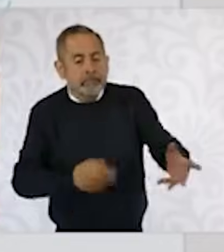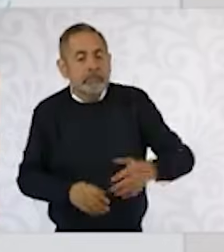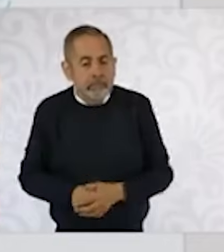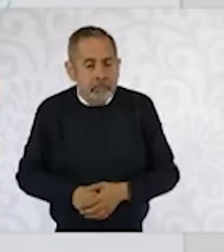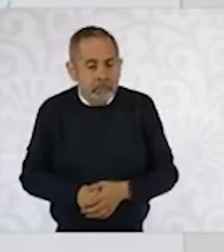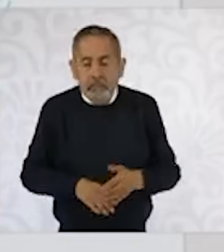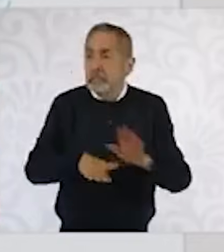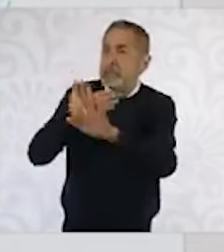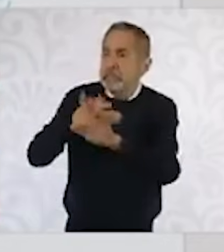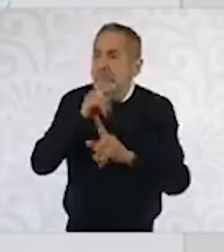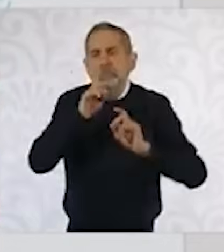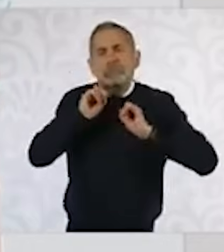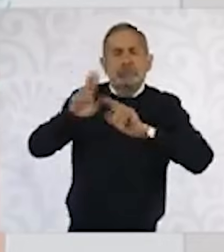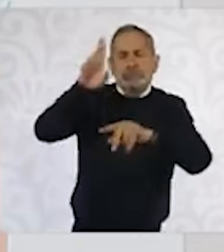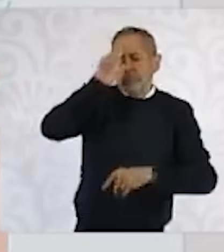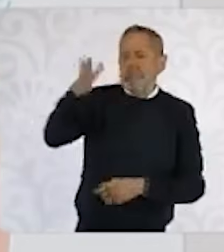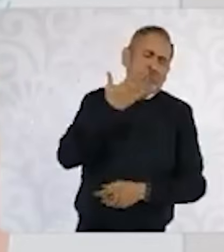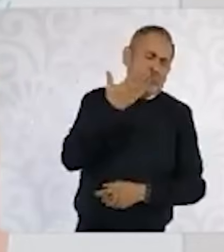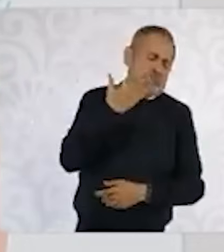pero no era criticable.